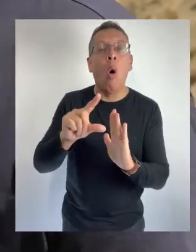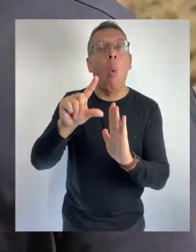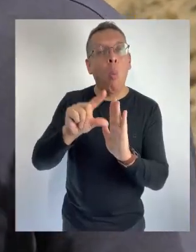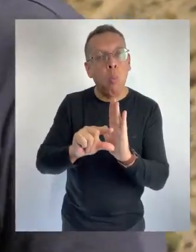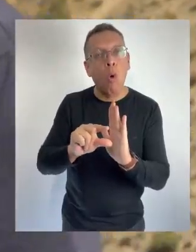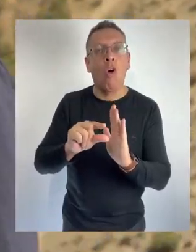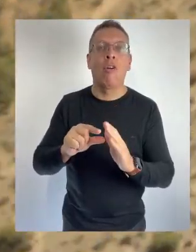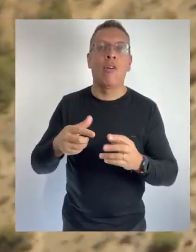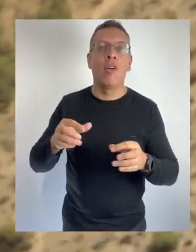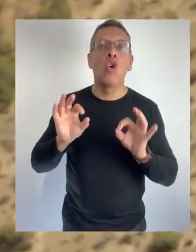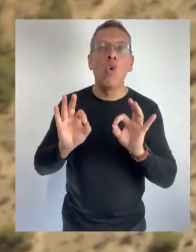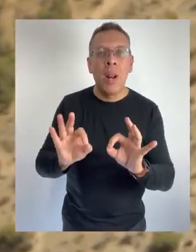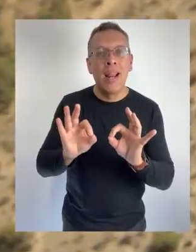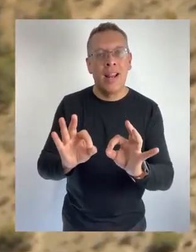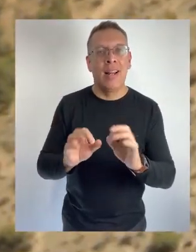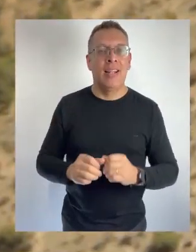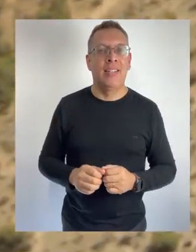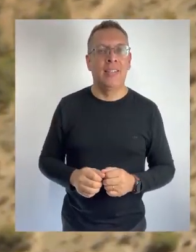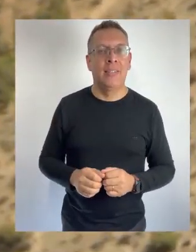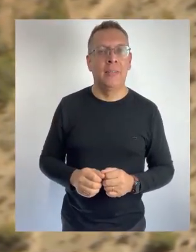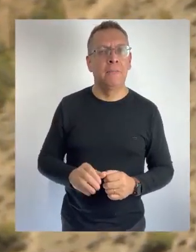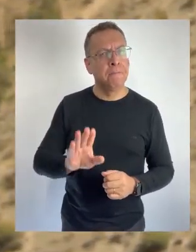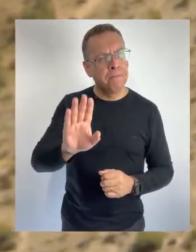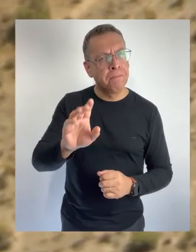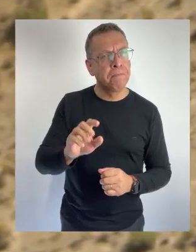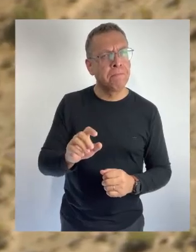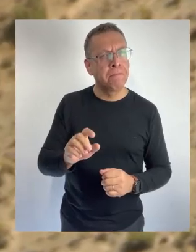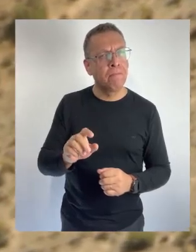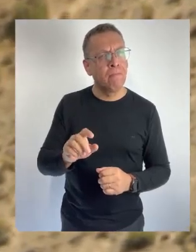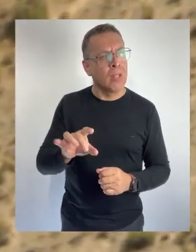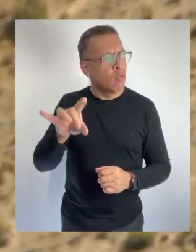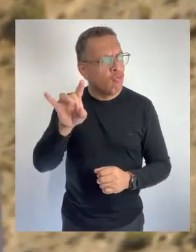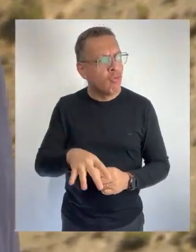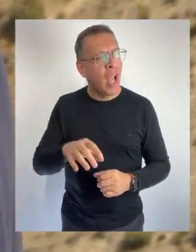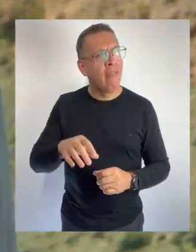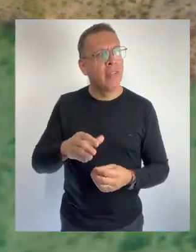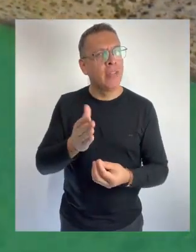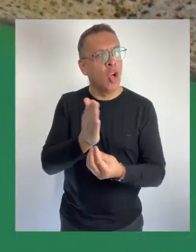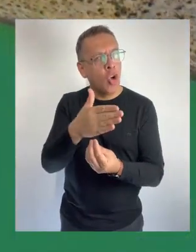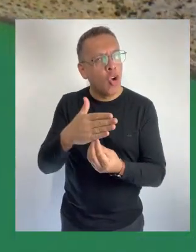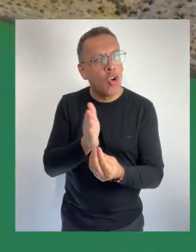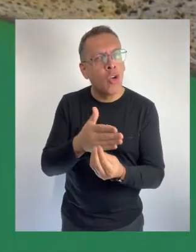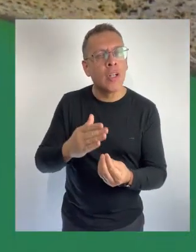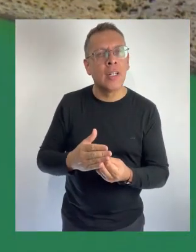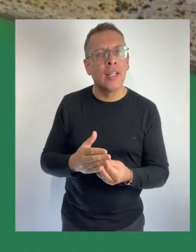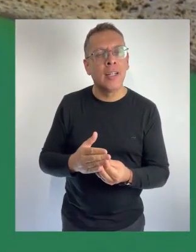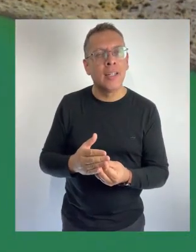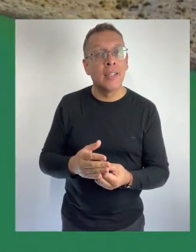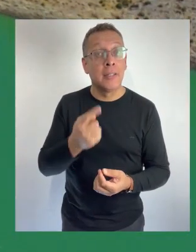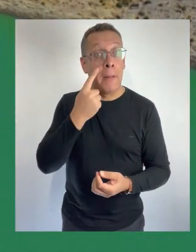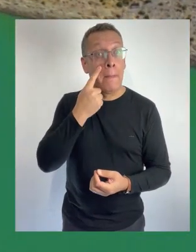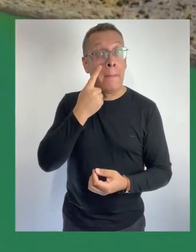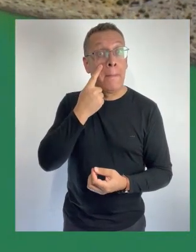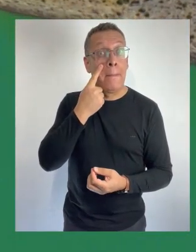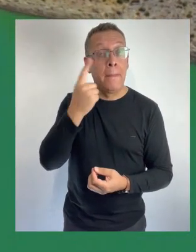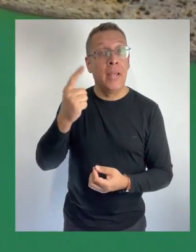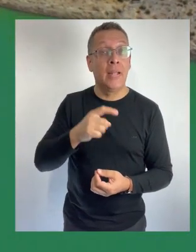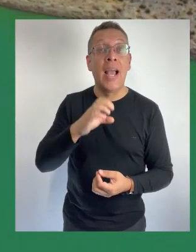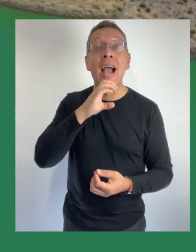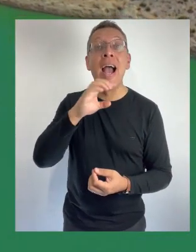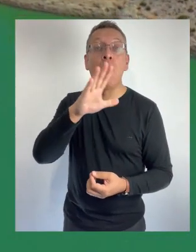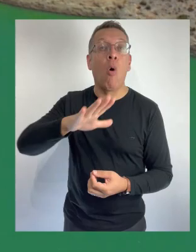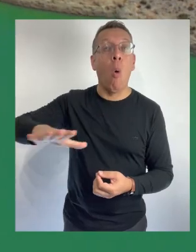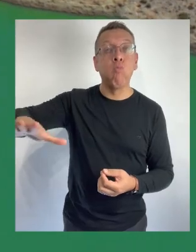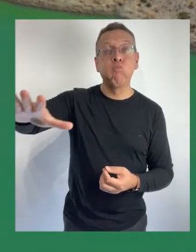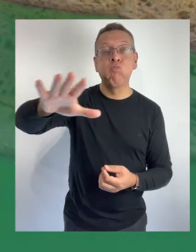¿Ya? Y tú nos vas a cocinar, pero primero que todo quiero que mires el paisaje. Es muy lindo. Que tenemos esto en